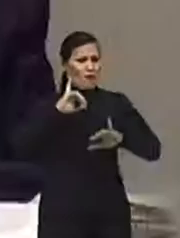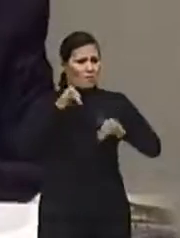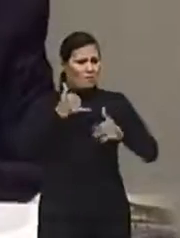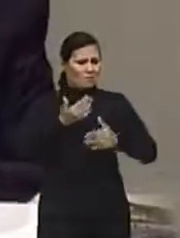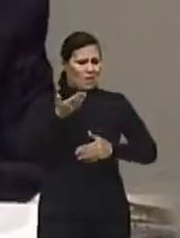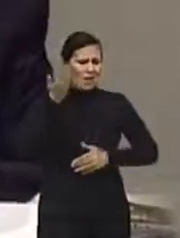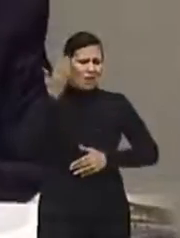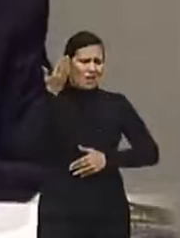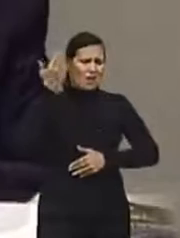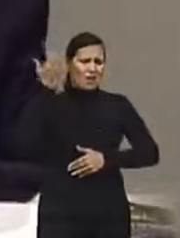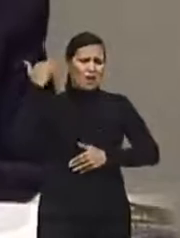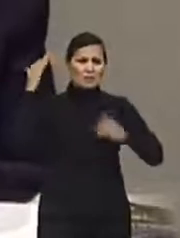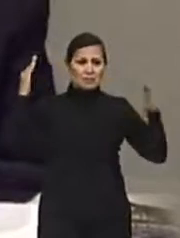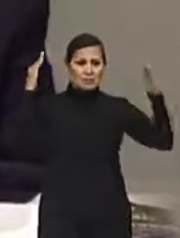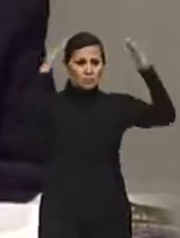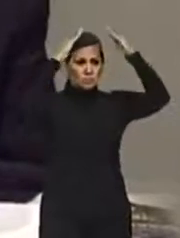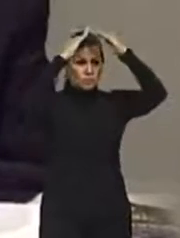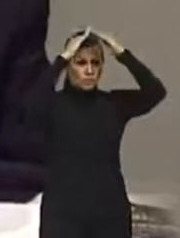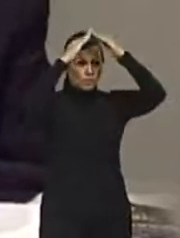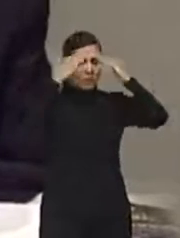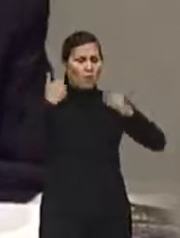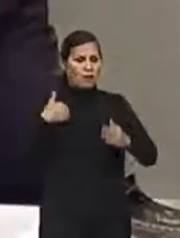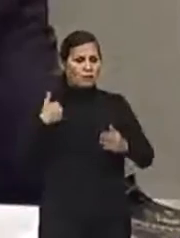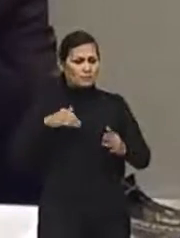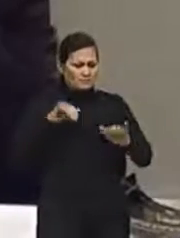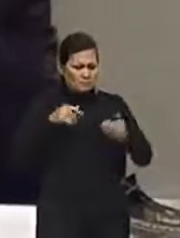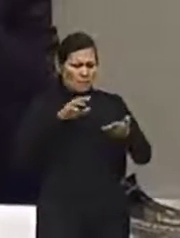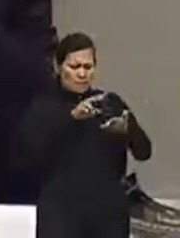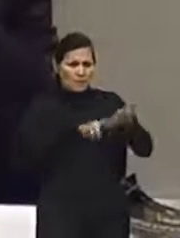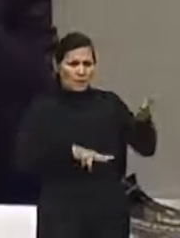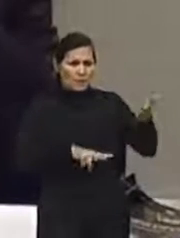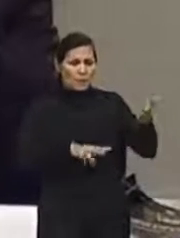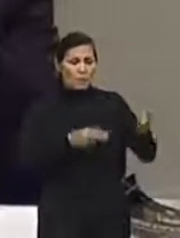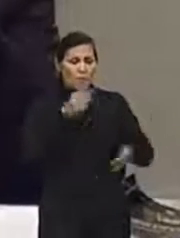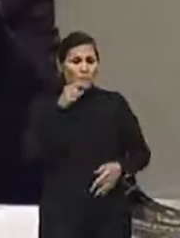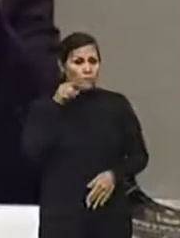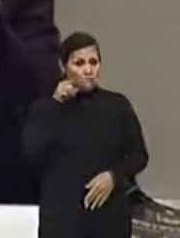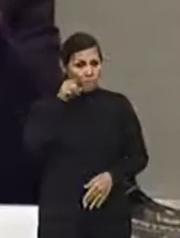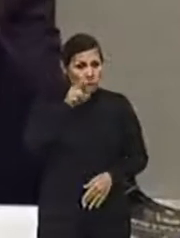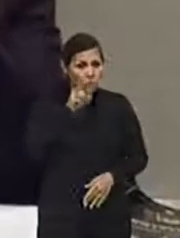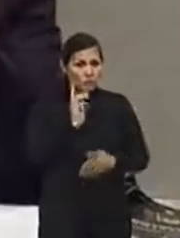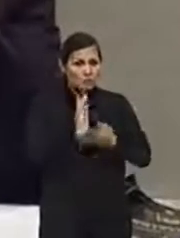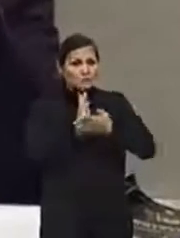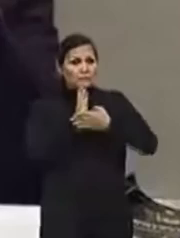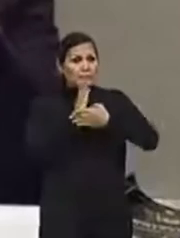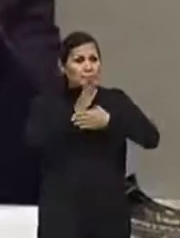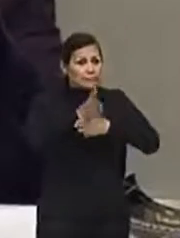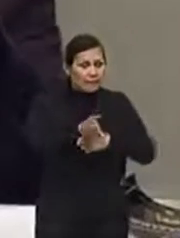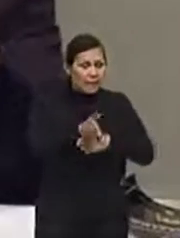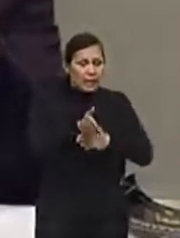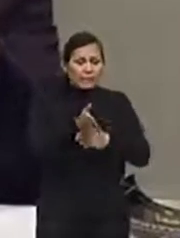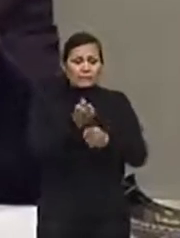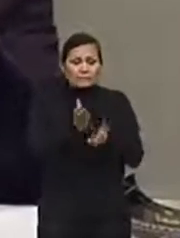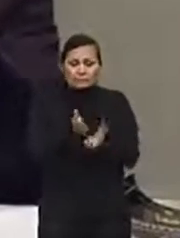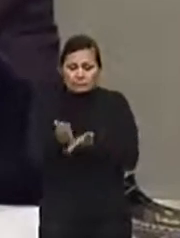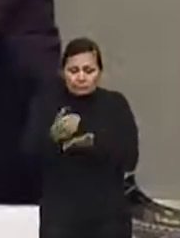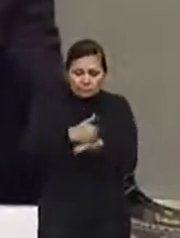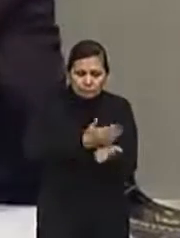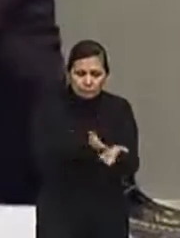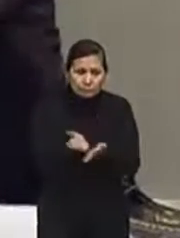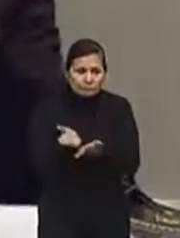cuando aún era arzobispo de Buenos Aires nos lo confirma. Si vos entras en la solidaridad del servicio de